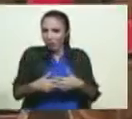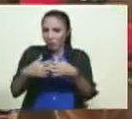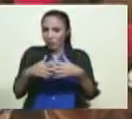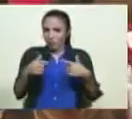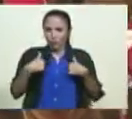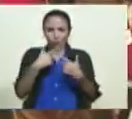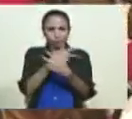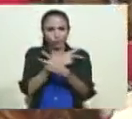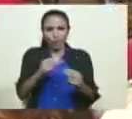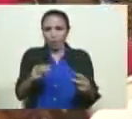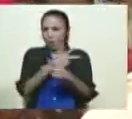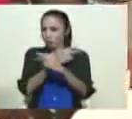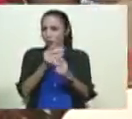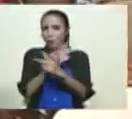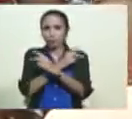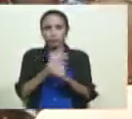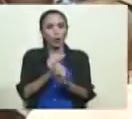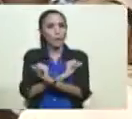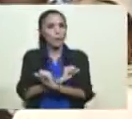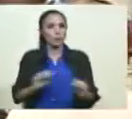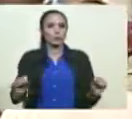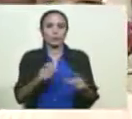Me niego mil veces.